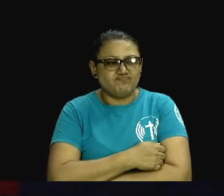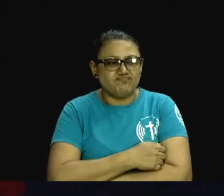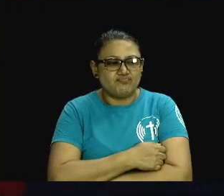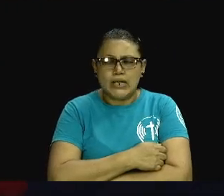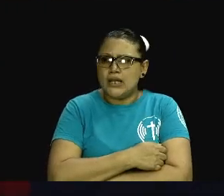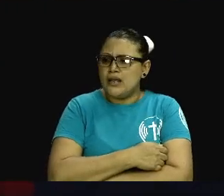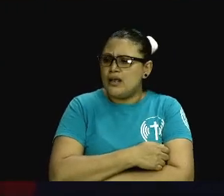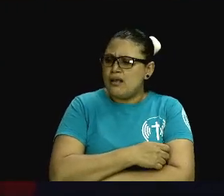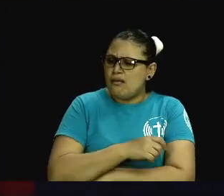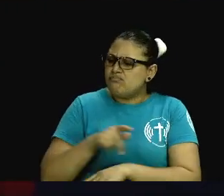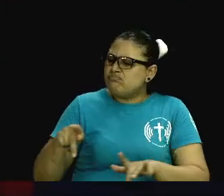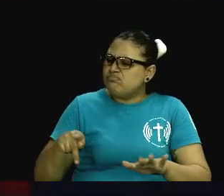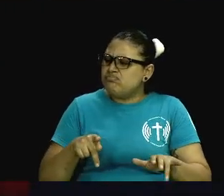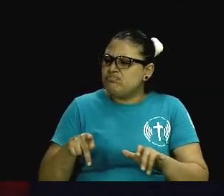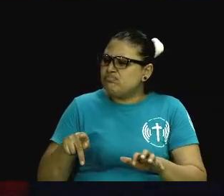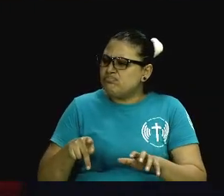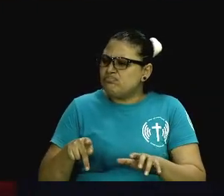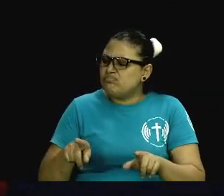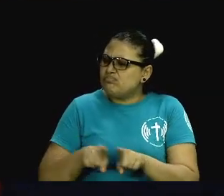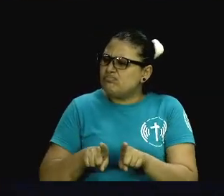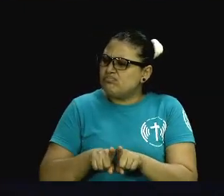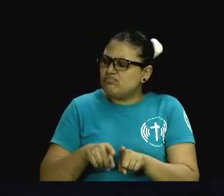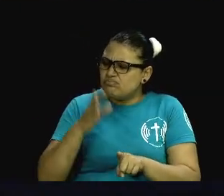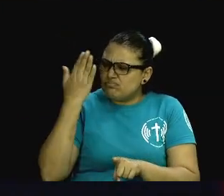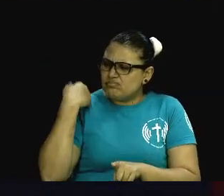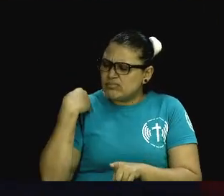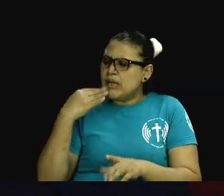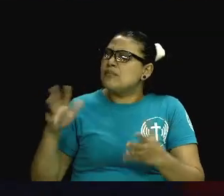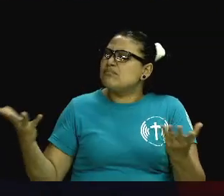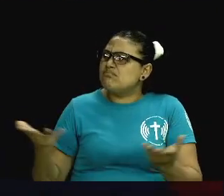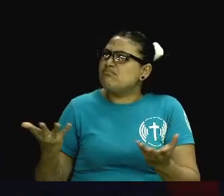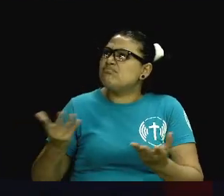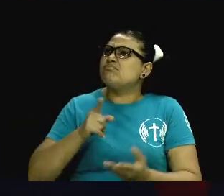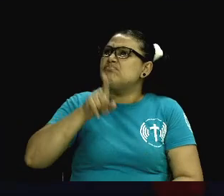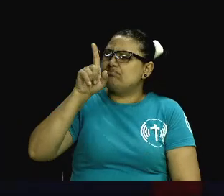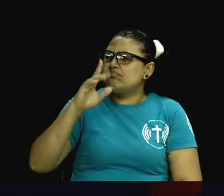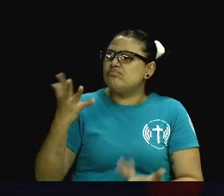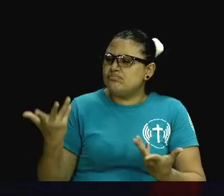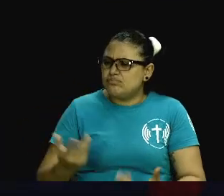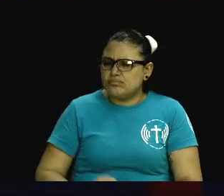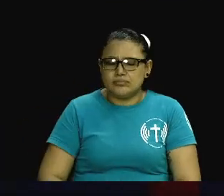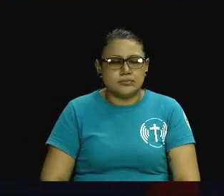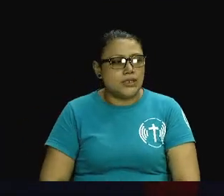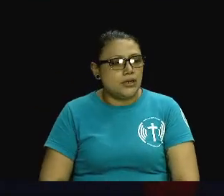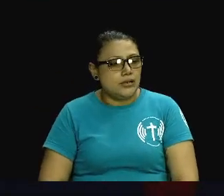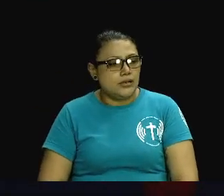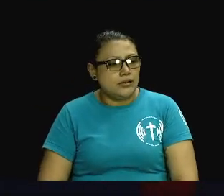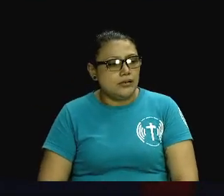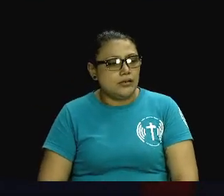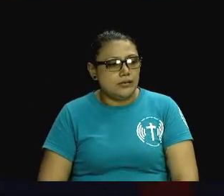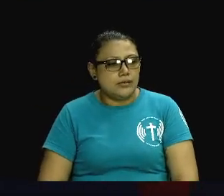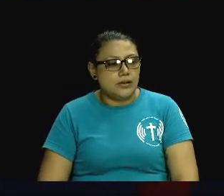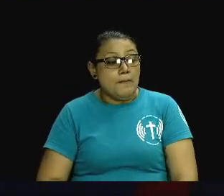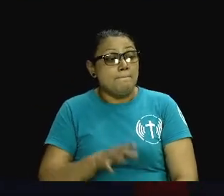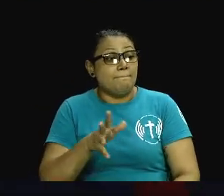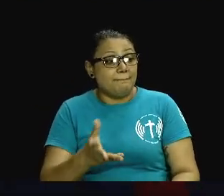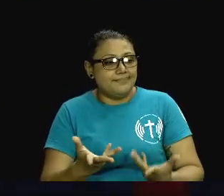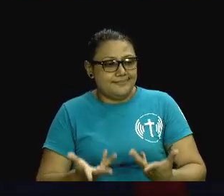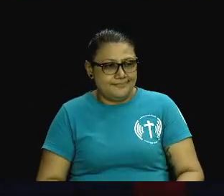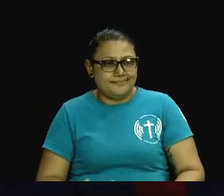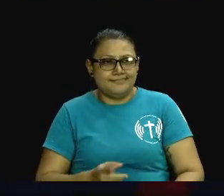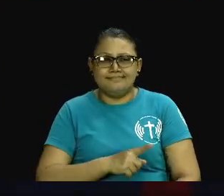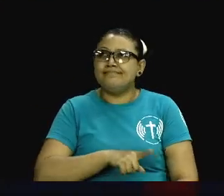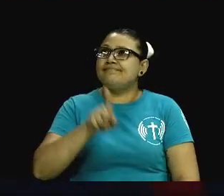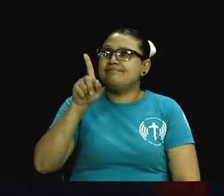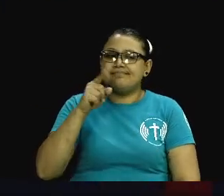cuando llamó a elías le dijo anda decirle a ese rey idólatra acabó anda